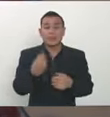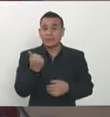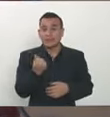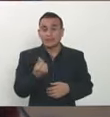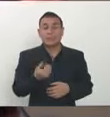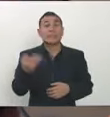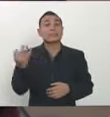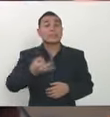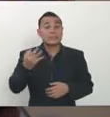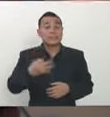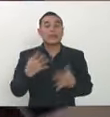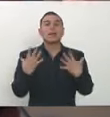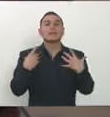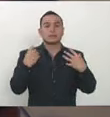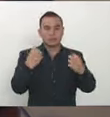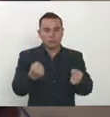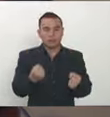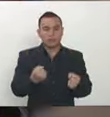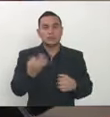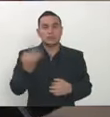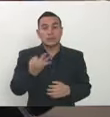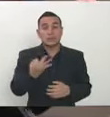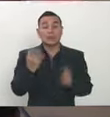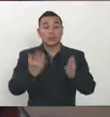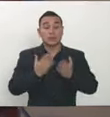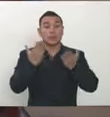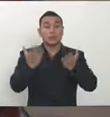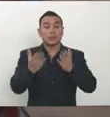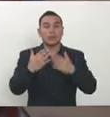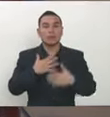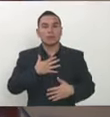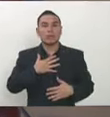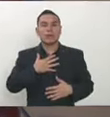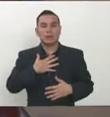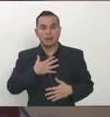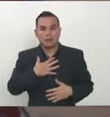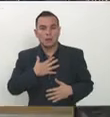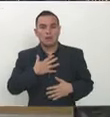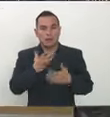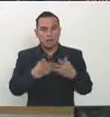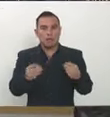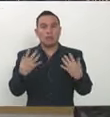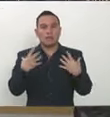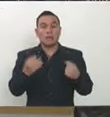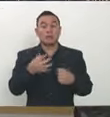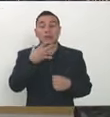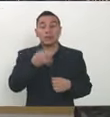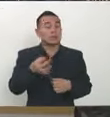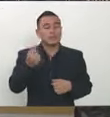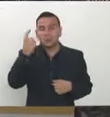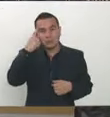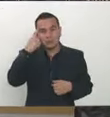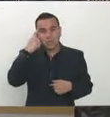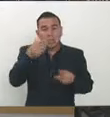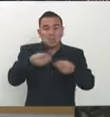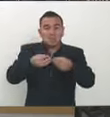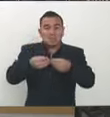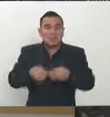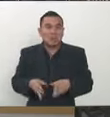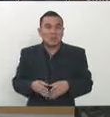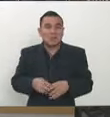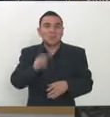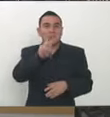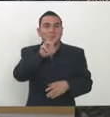Lo que va a querer es que haya un ventilador mecánico para que lo podamos intubar y pueda respirar. Entonces no estén pensando en que ay, voy a